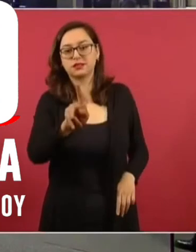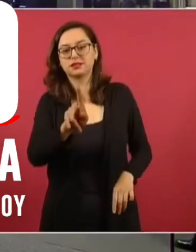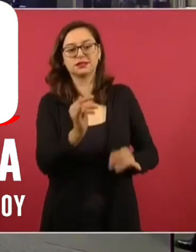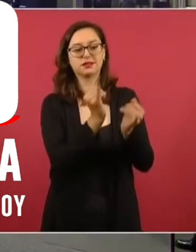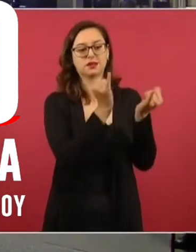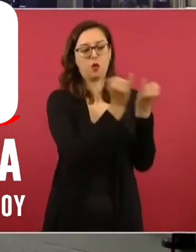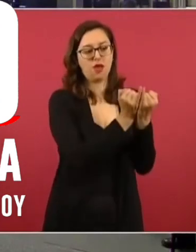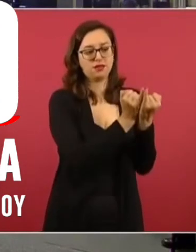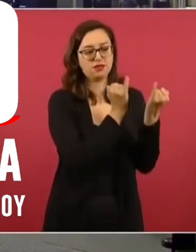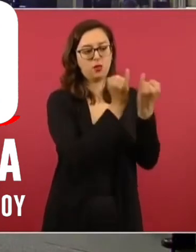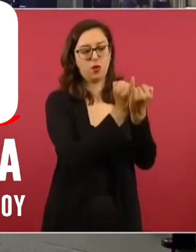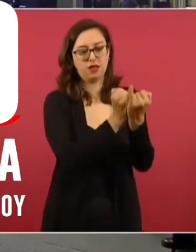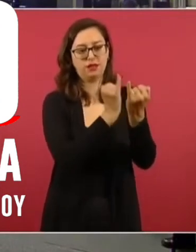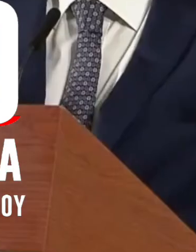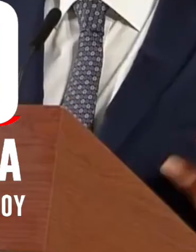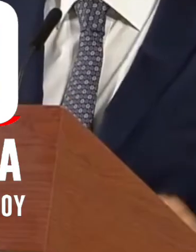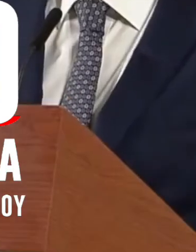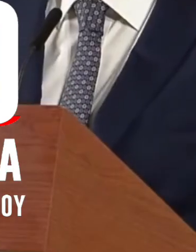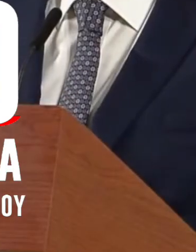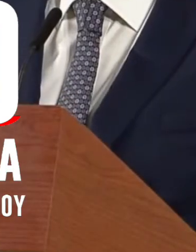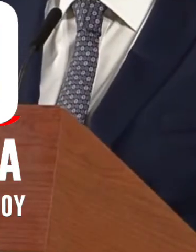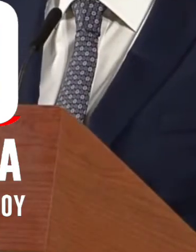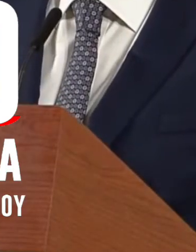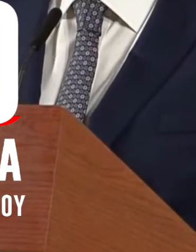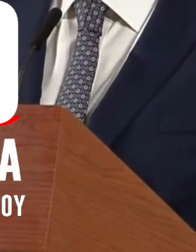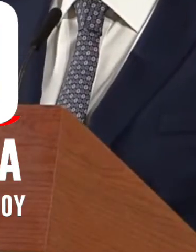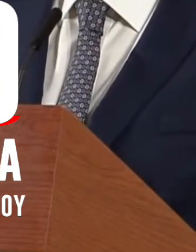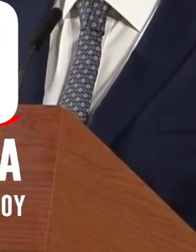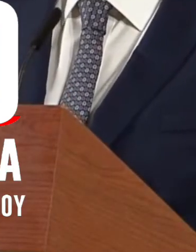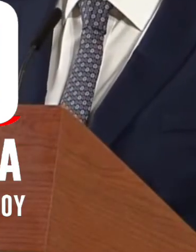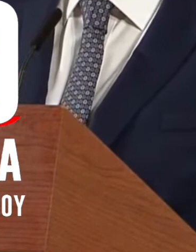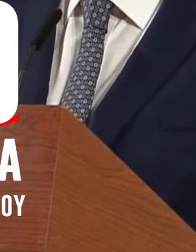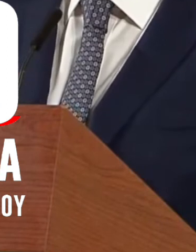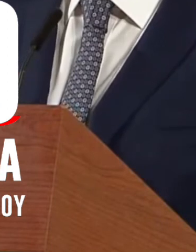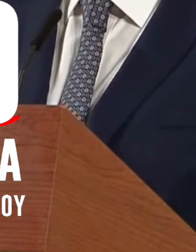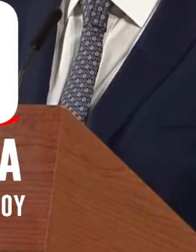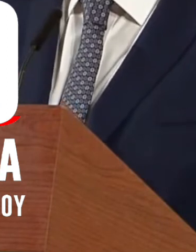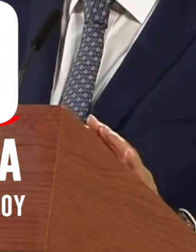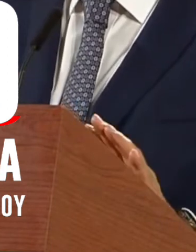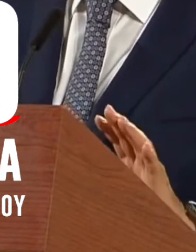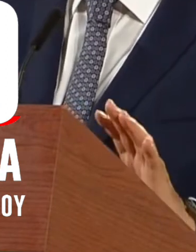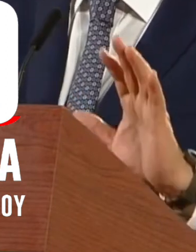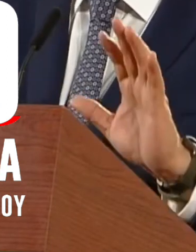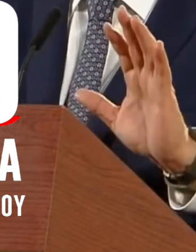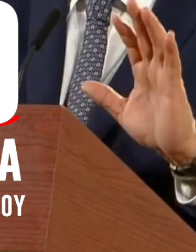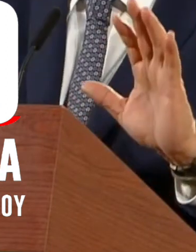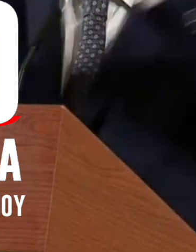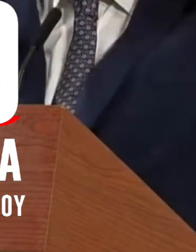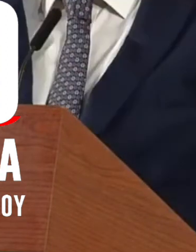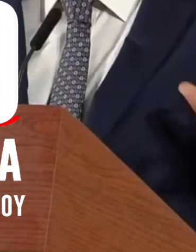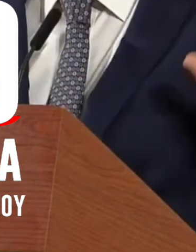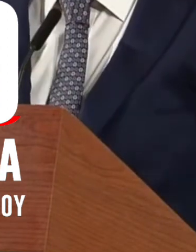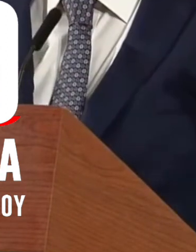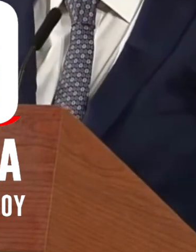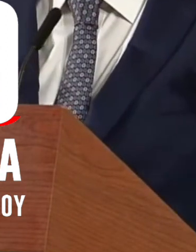leídos por estos sectores. Si se pudiera regresar a la época de la Inquisición, yo colgaba a cada uno de los, no colgaba,